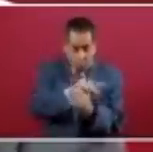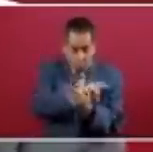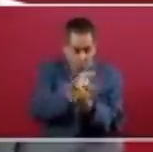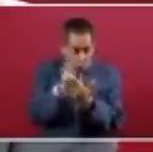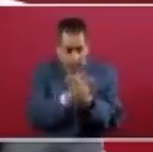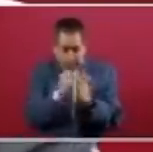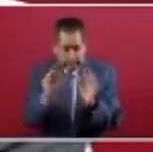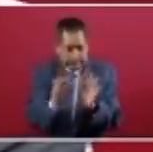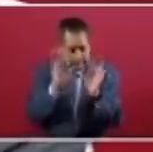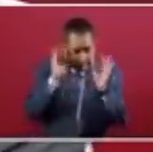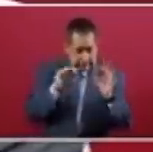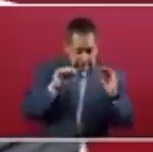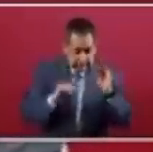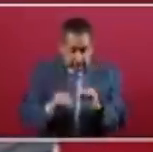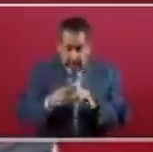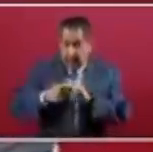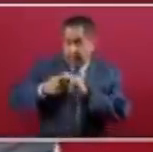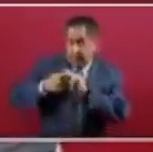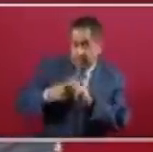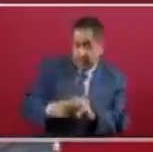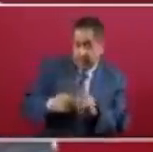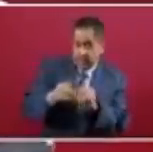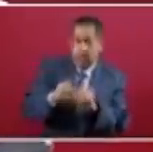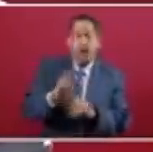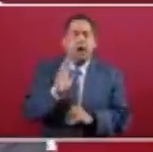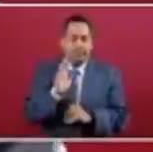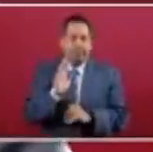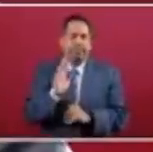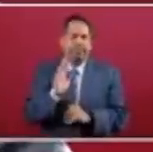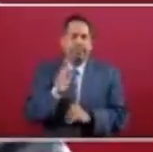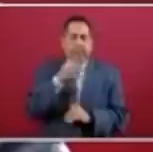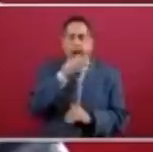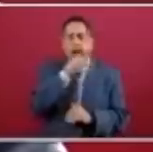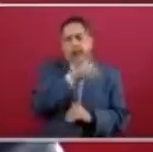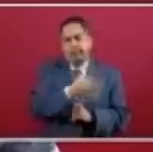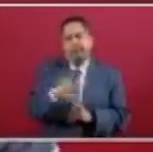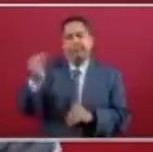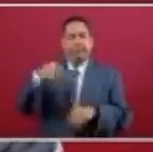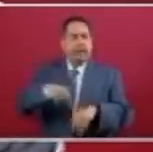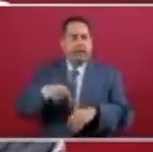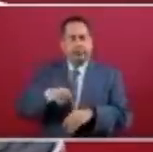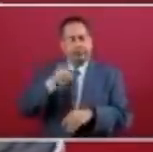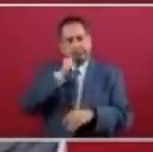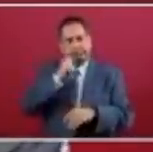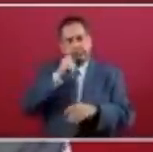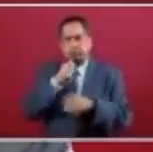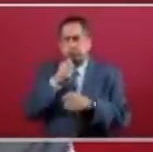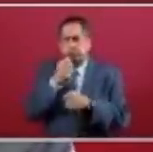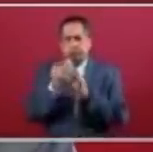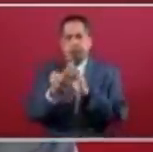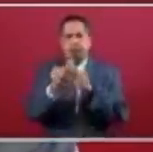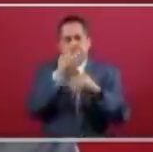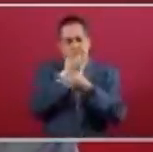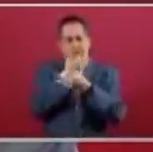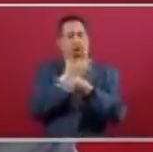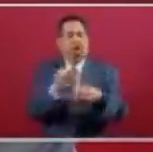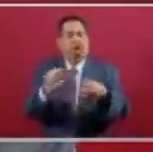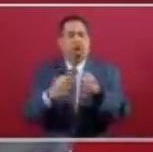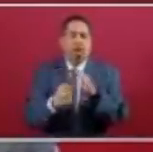ya inicie su operación, se va a hacer aquí con ustedes la